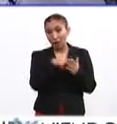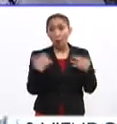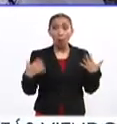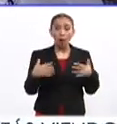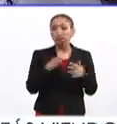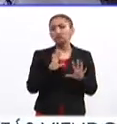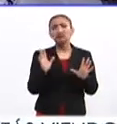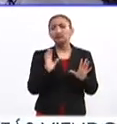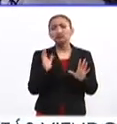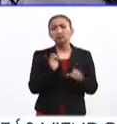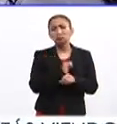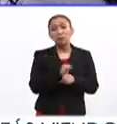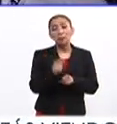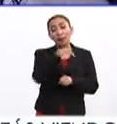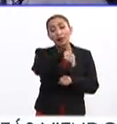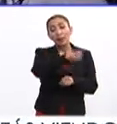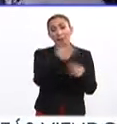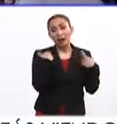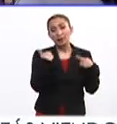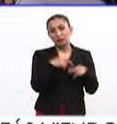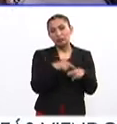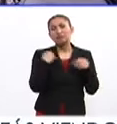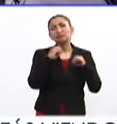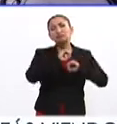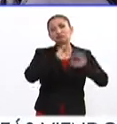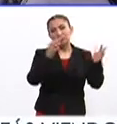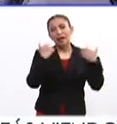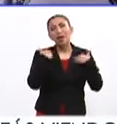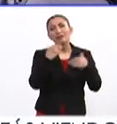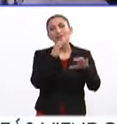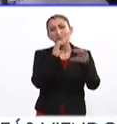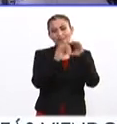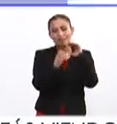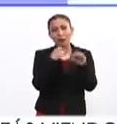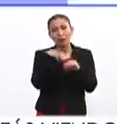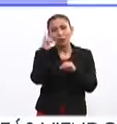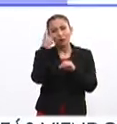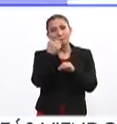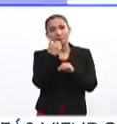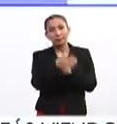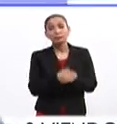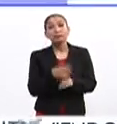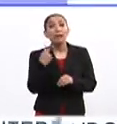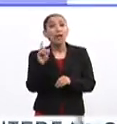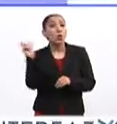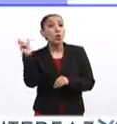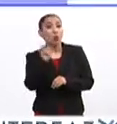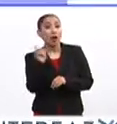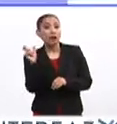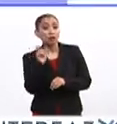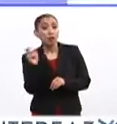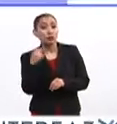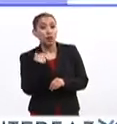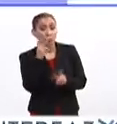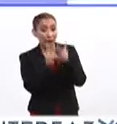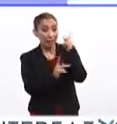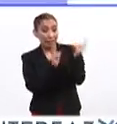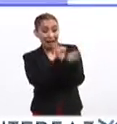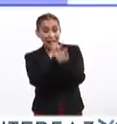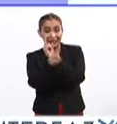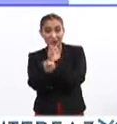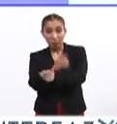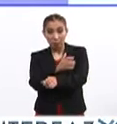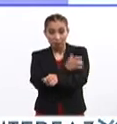pensaba, porque a los profesores sí les entendía, ¿no? O sea, hablaban un portugués muy... Pero al momento de estar platicando con